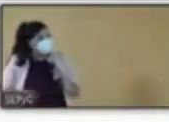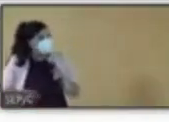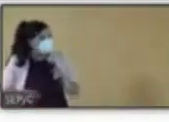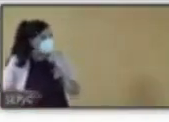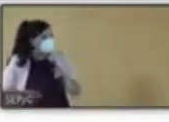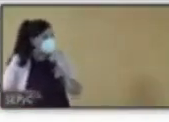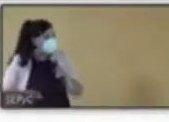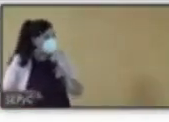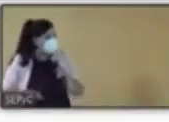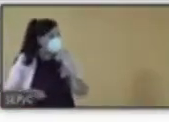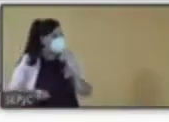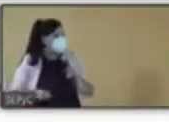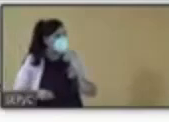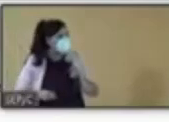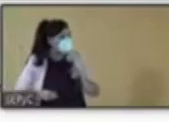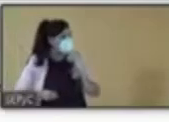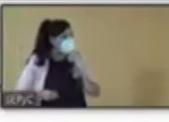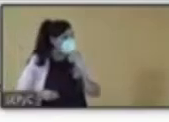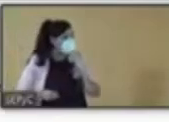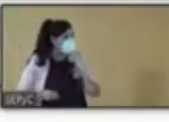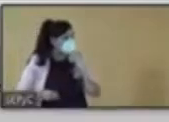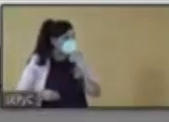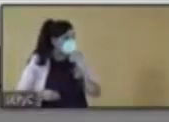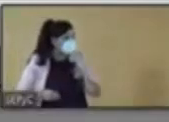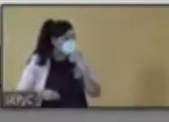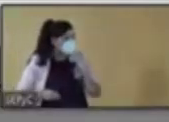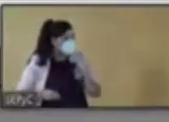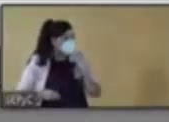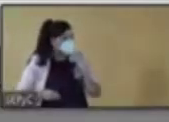Guardamos la información, por favor.